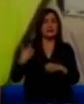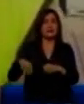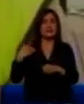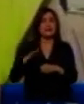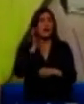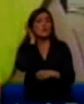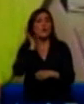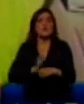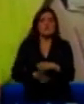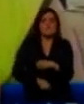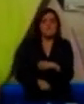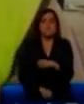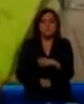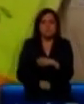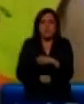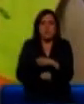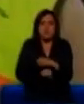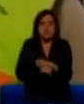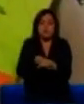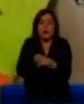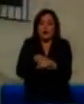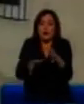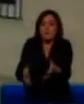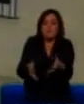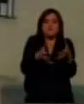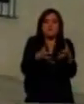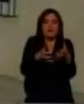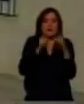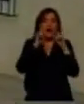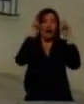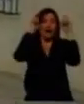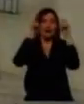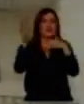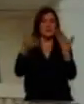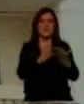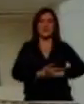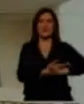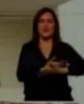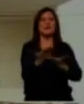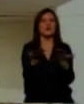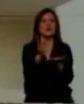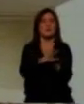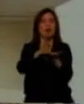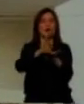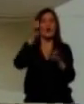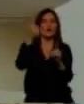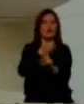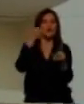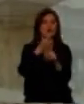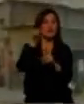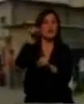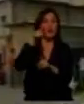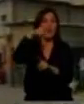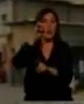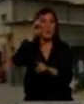pujo y logró salir, pude coger a la nena. Apenas salió, lloró la niña. El hermoso nacimiento se registró en la cooperativa Lucha Popular del Guasmo